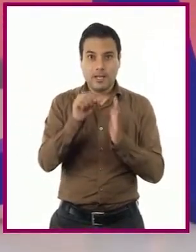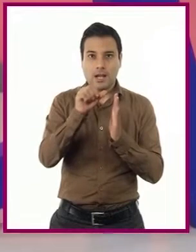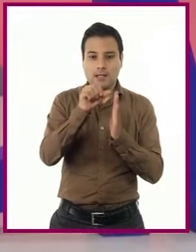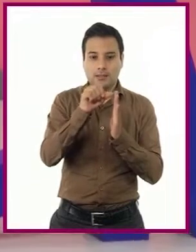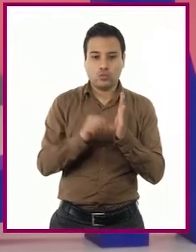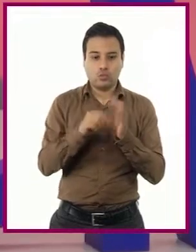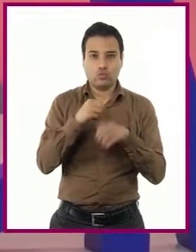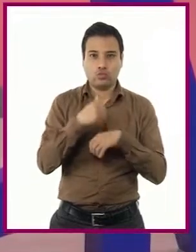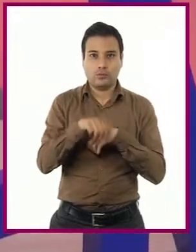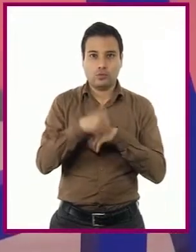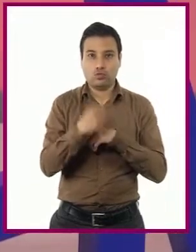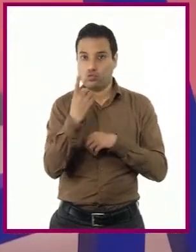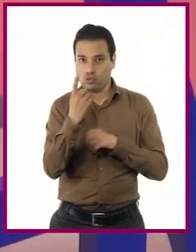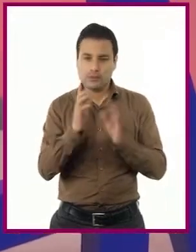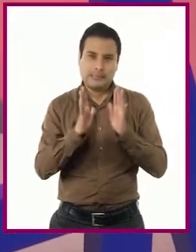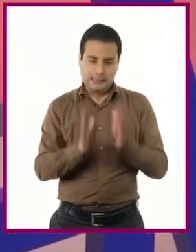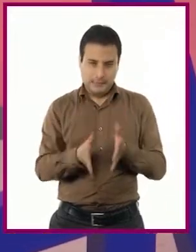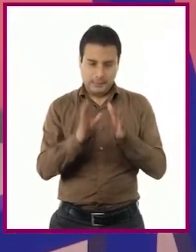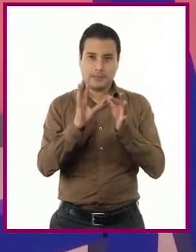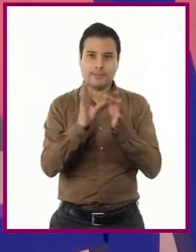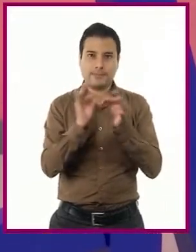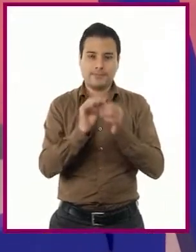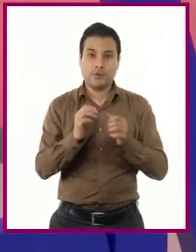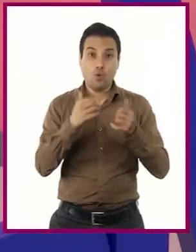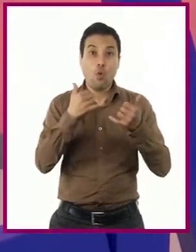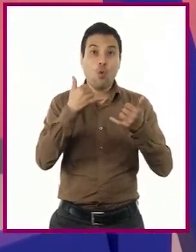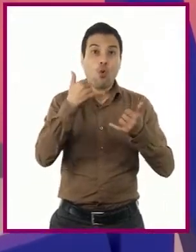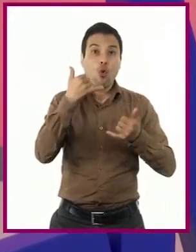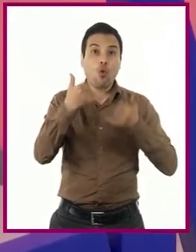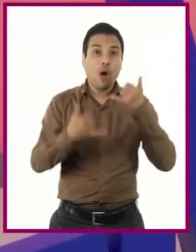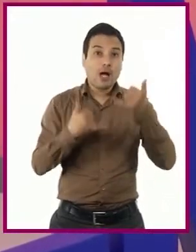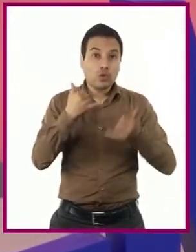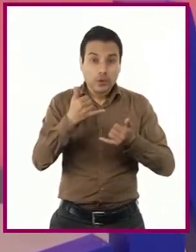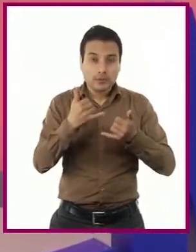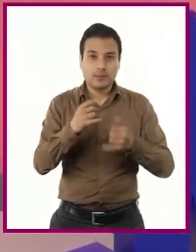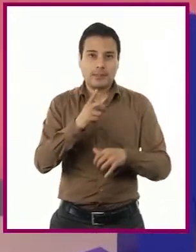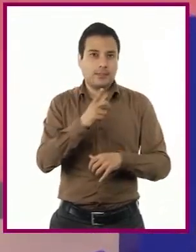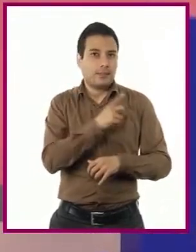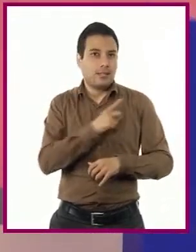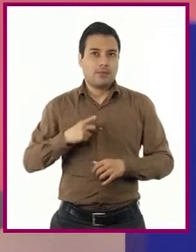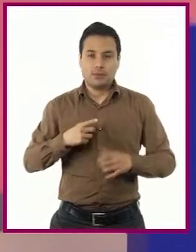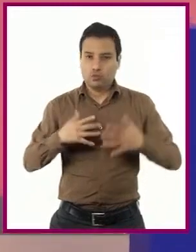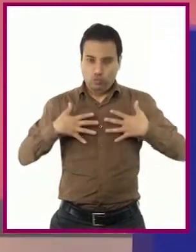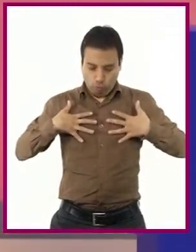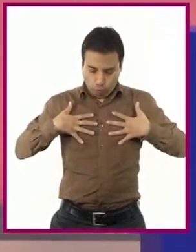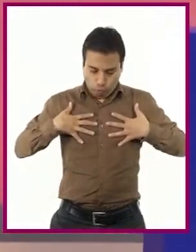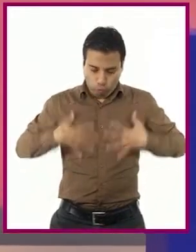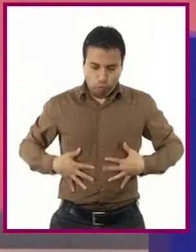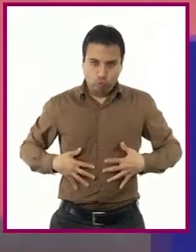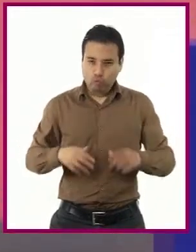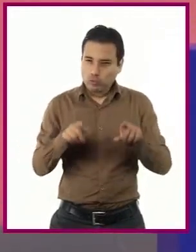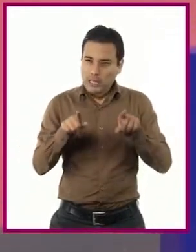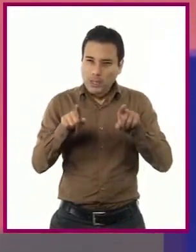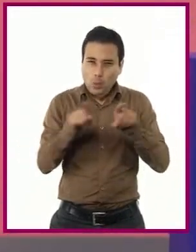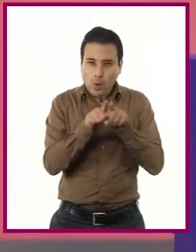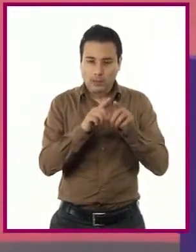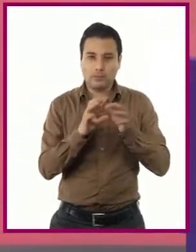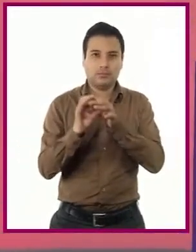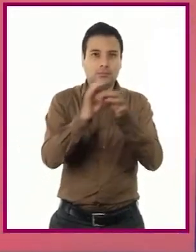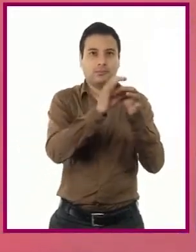1, uniforme. Los jugadores de los equipos deben portar un uniforme que los distinga del equipo